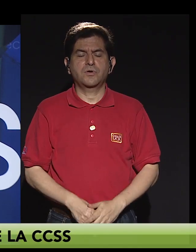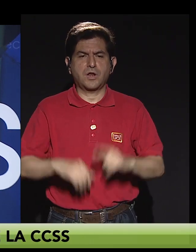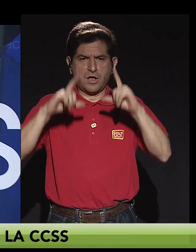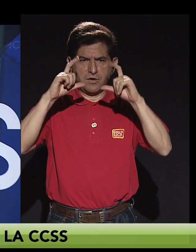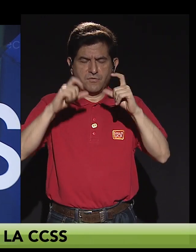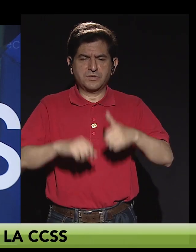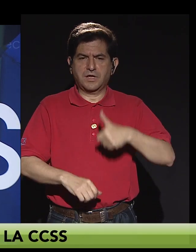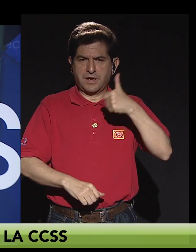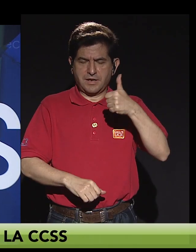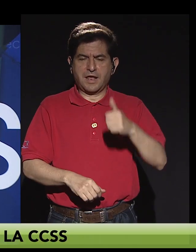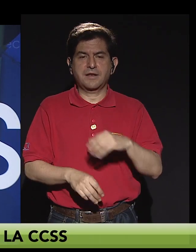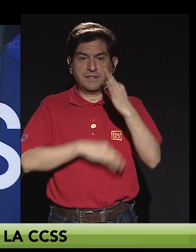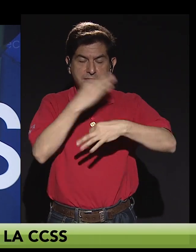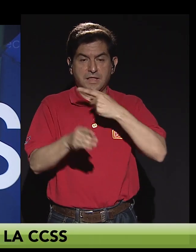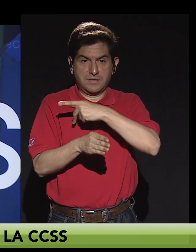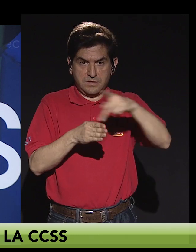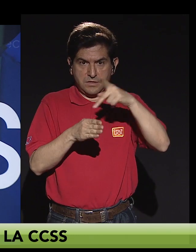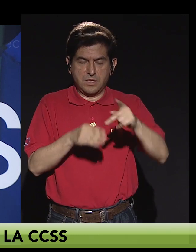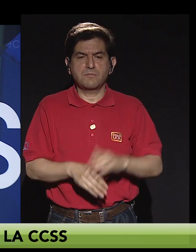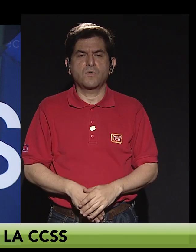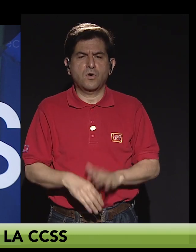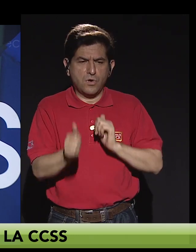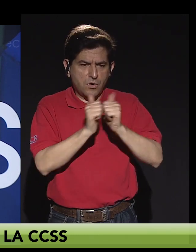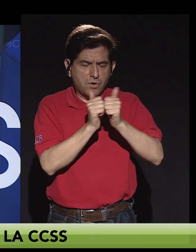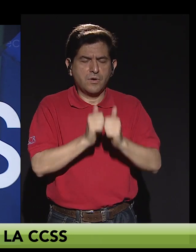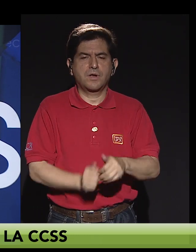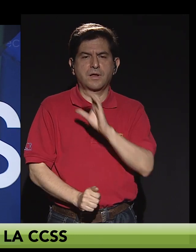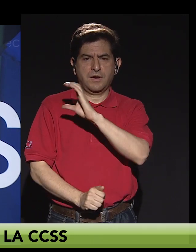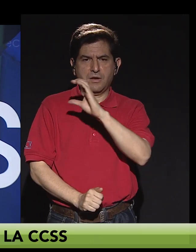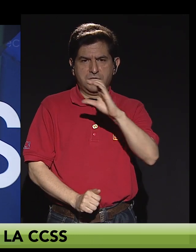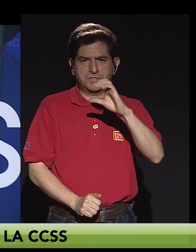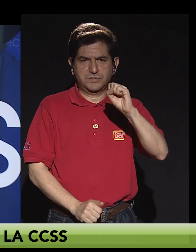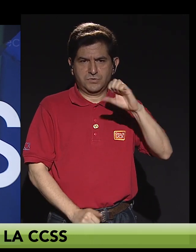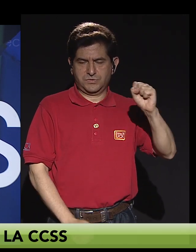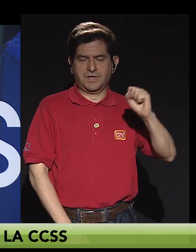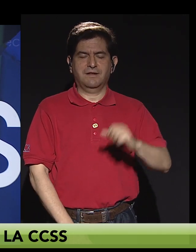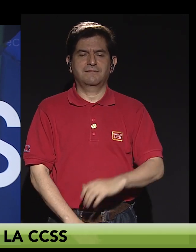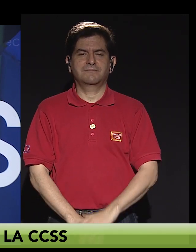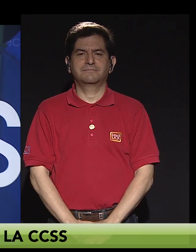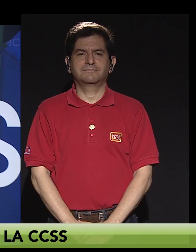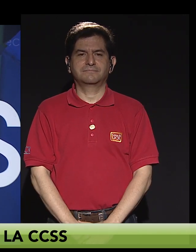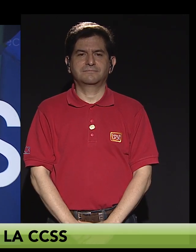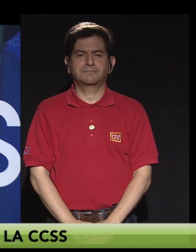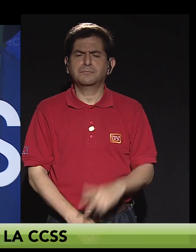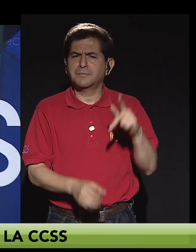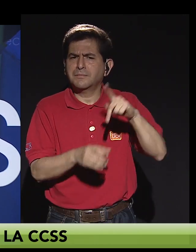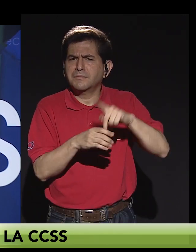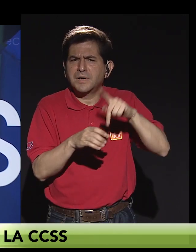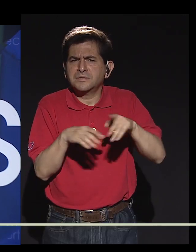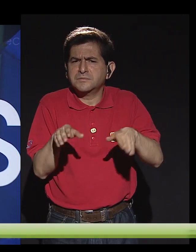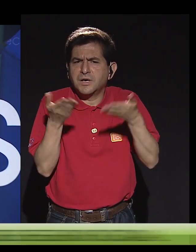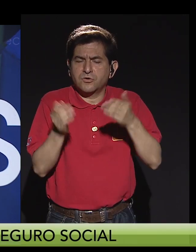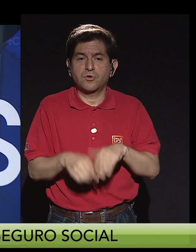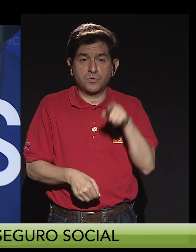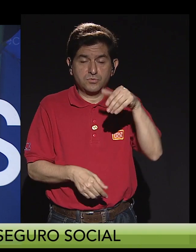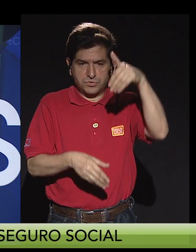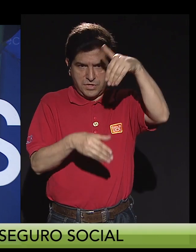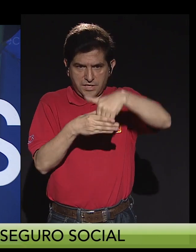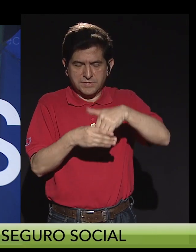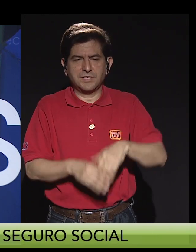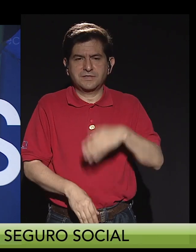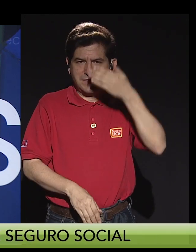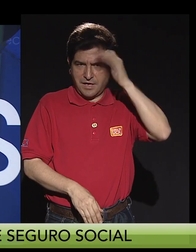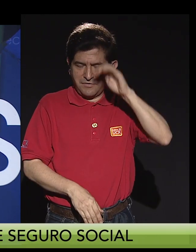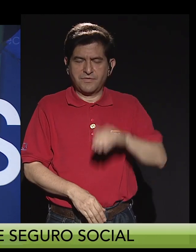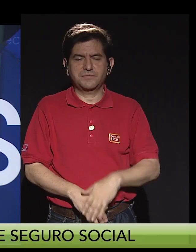sesión fotográfica profesional participando en un concurso de la Caja Costarricense de Seguro Social. Para participar, usted debe ingresar a la